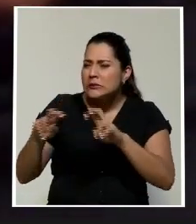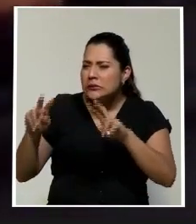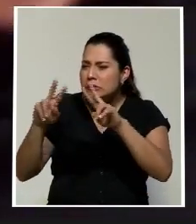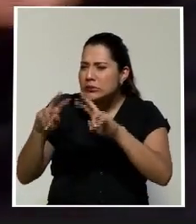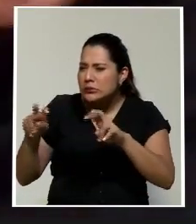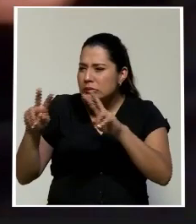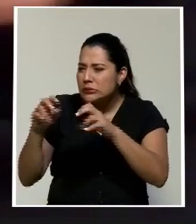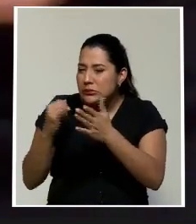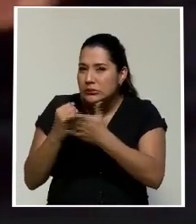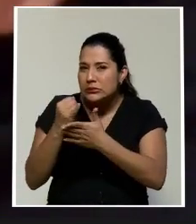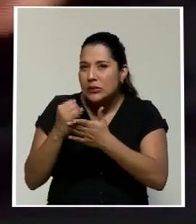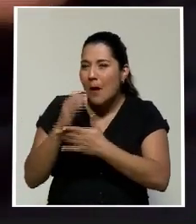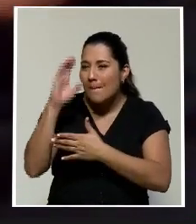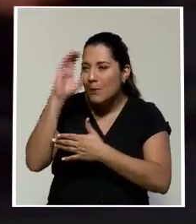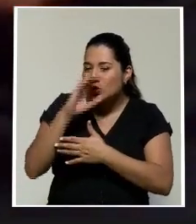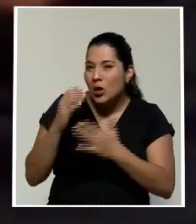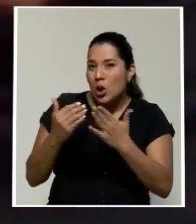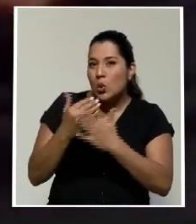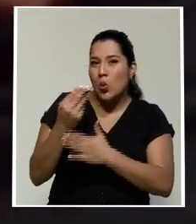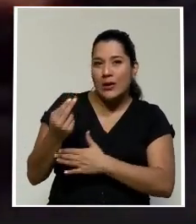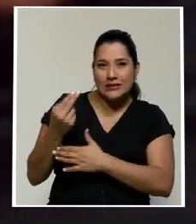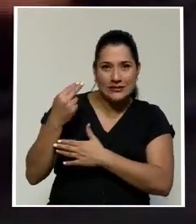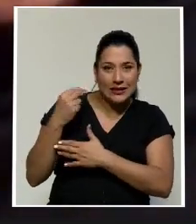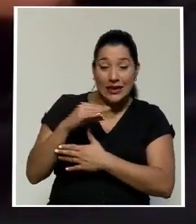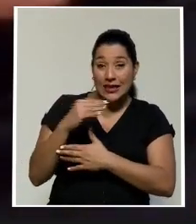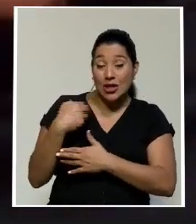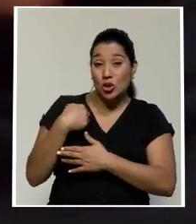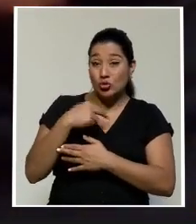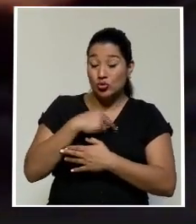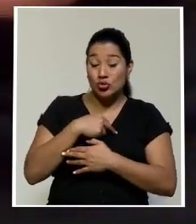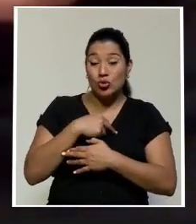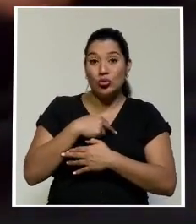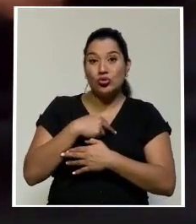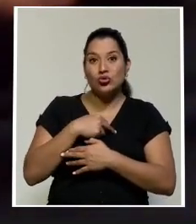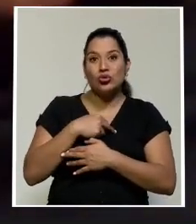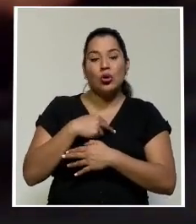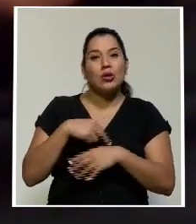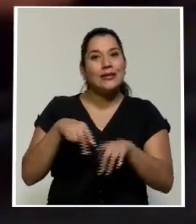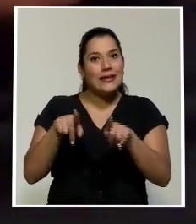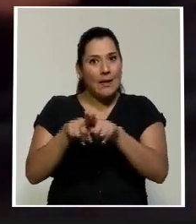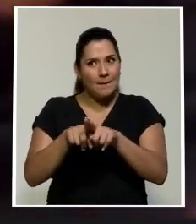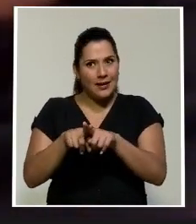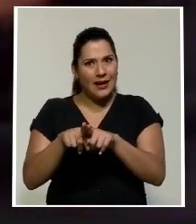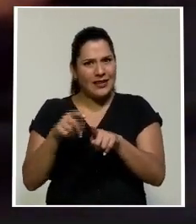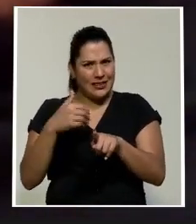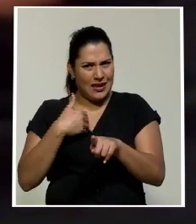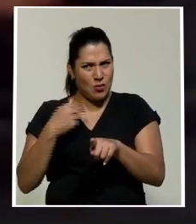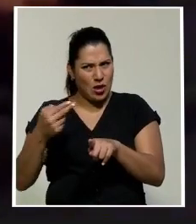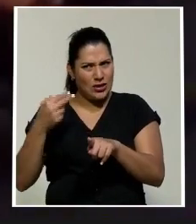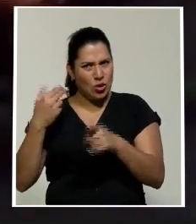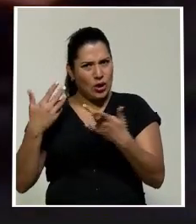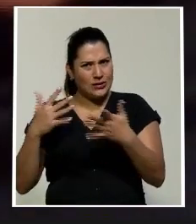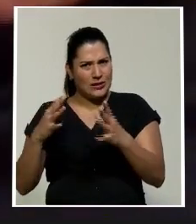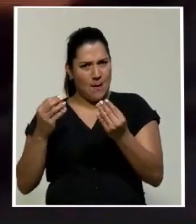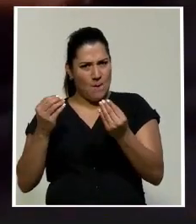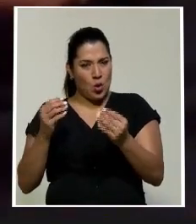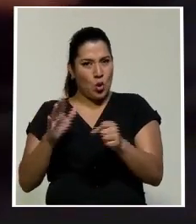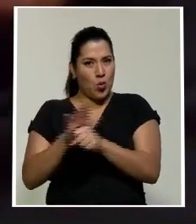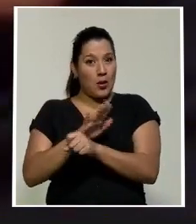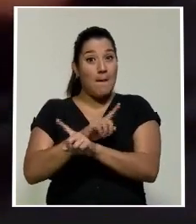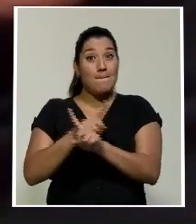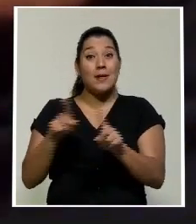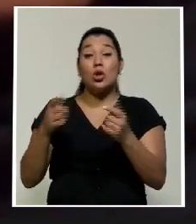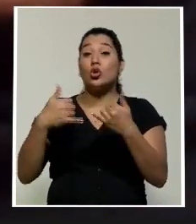estamos buscando otras historias y que no estamos buscando, incluso que teníamos historias ya bastante cocinadas, que todavía